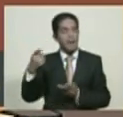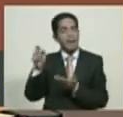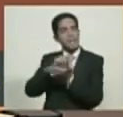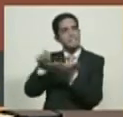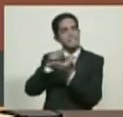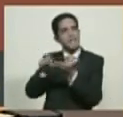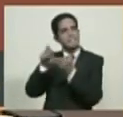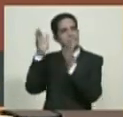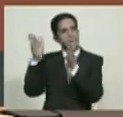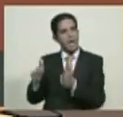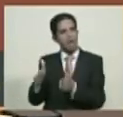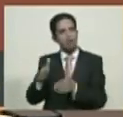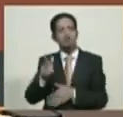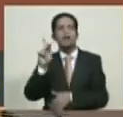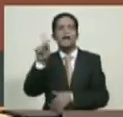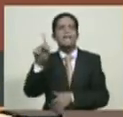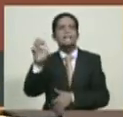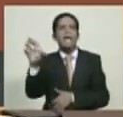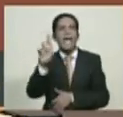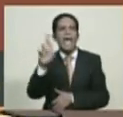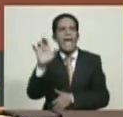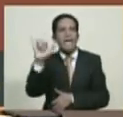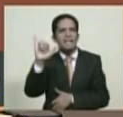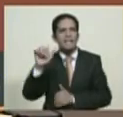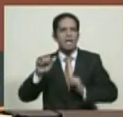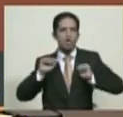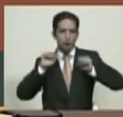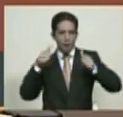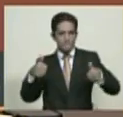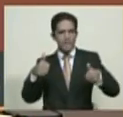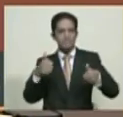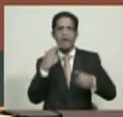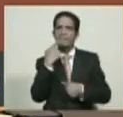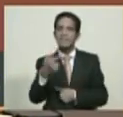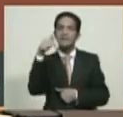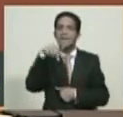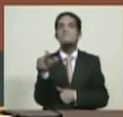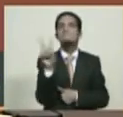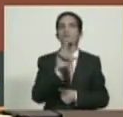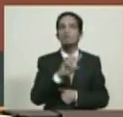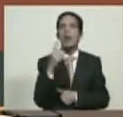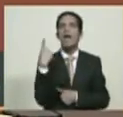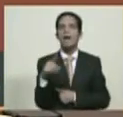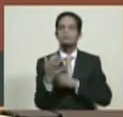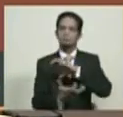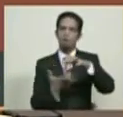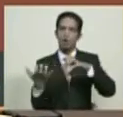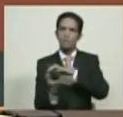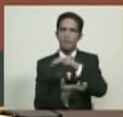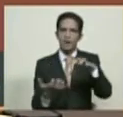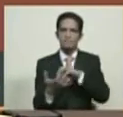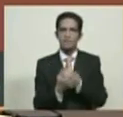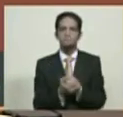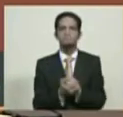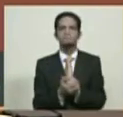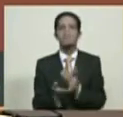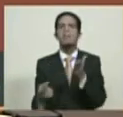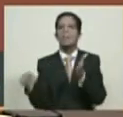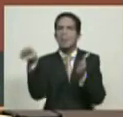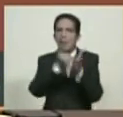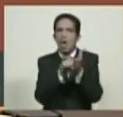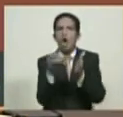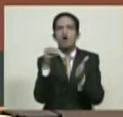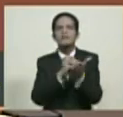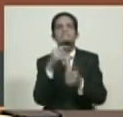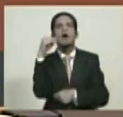de Estado, John Kerry, comienza a hablar de crisis humanitaria en Venezuela. Esto se repite en octubre del